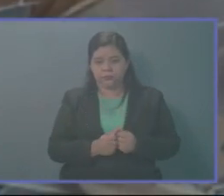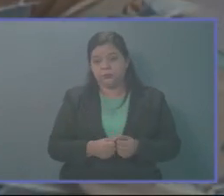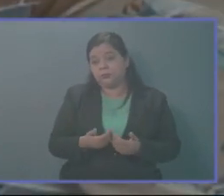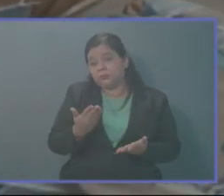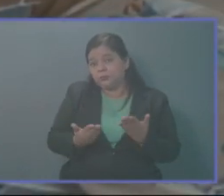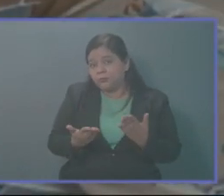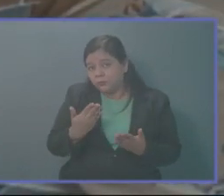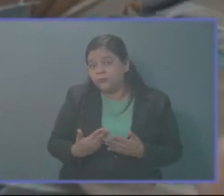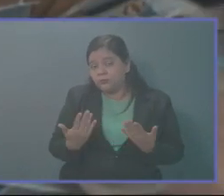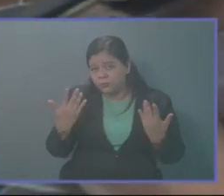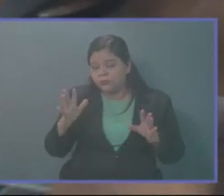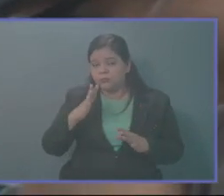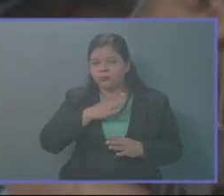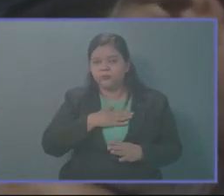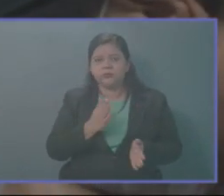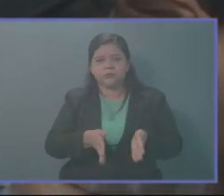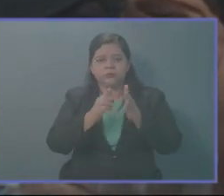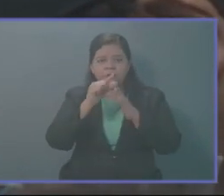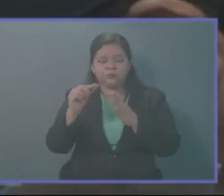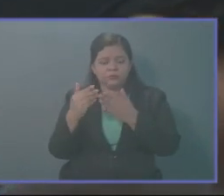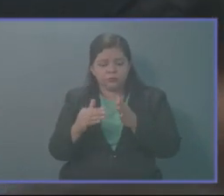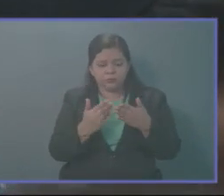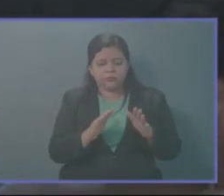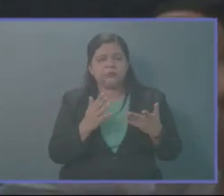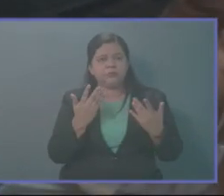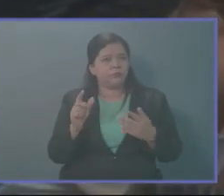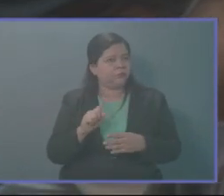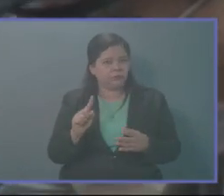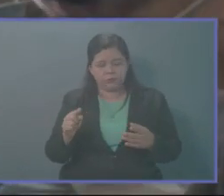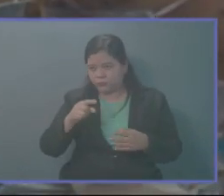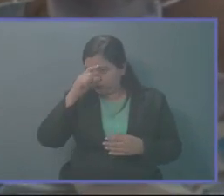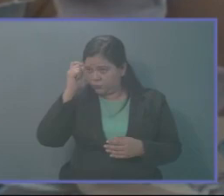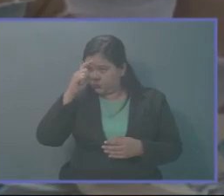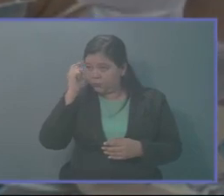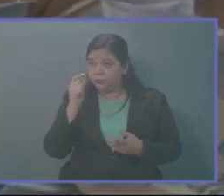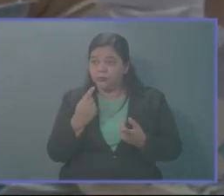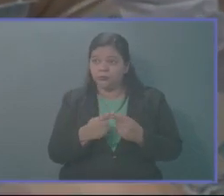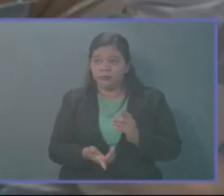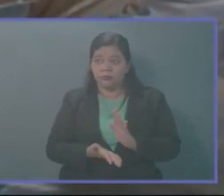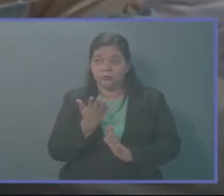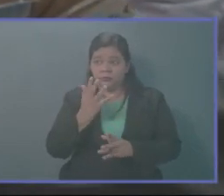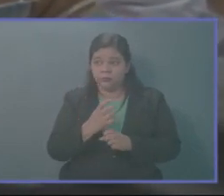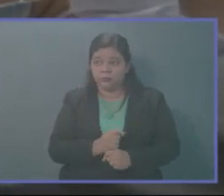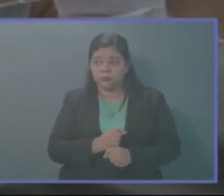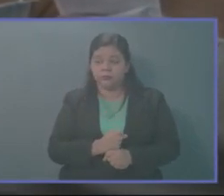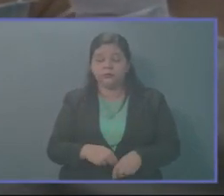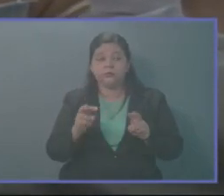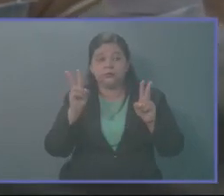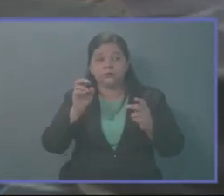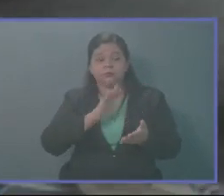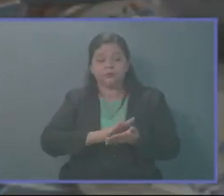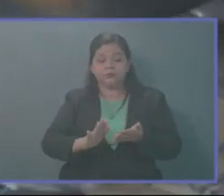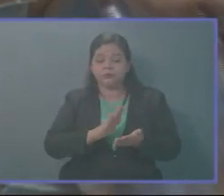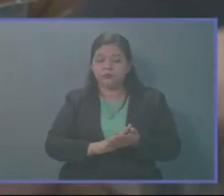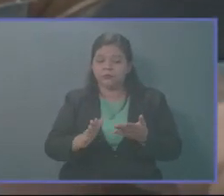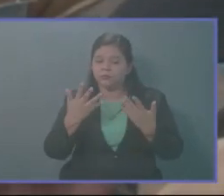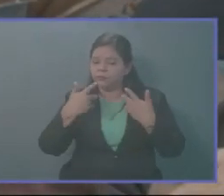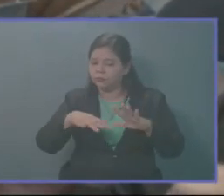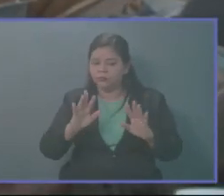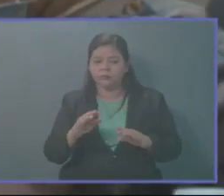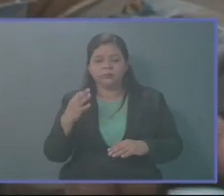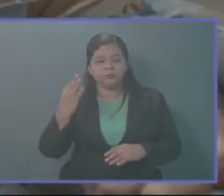probablemente hayan, porque hay varias instituciones que han dejado de funcionar y lo más seguro es que en términos de gasto corriente debe haber